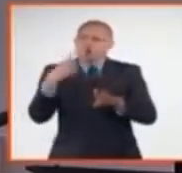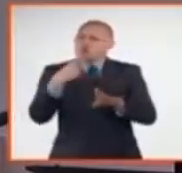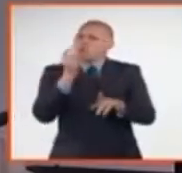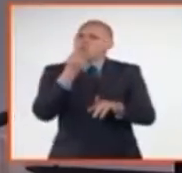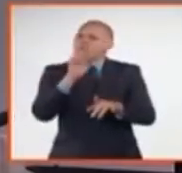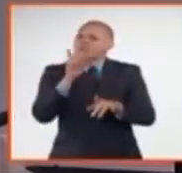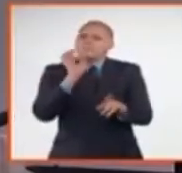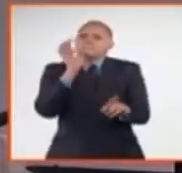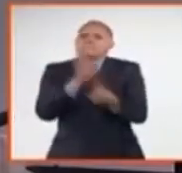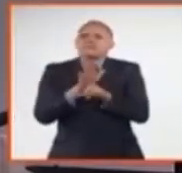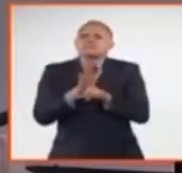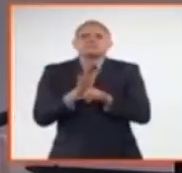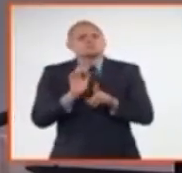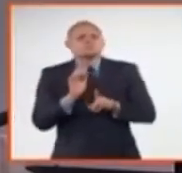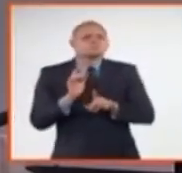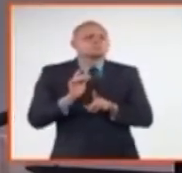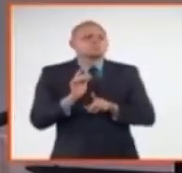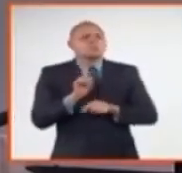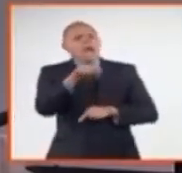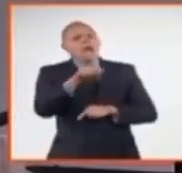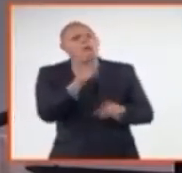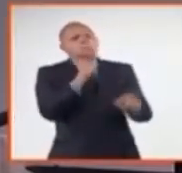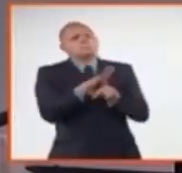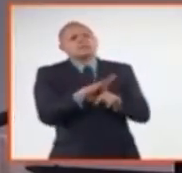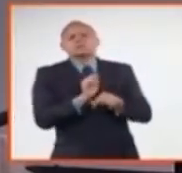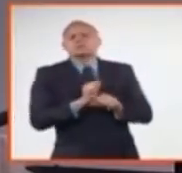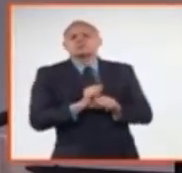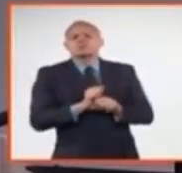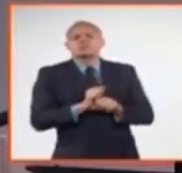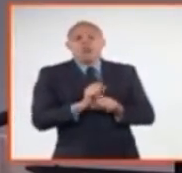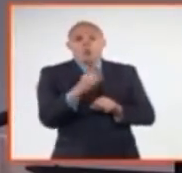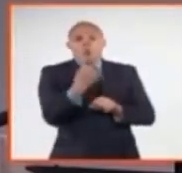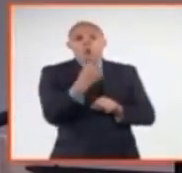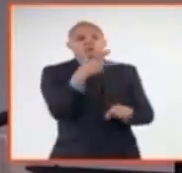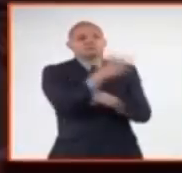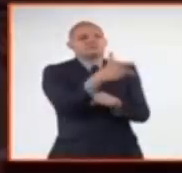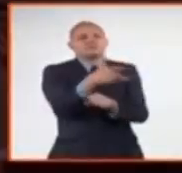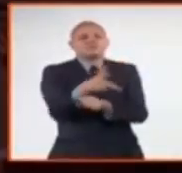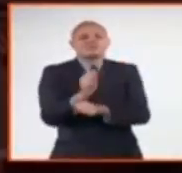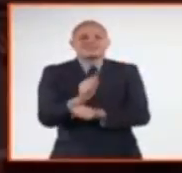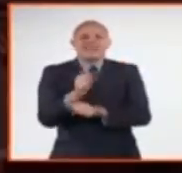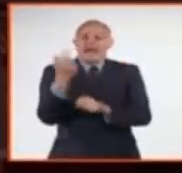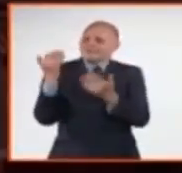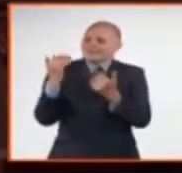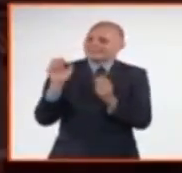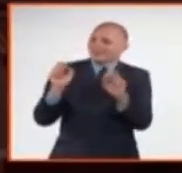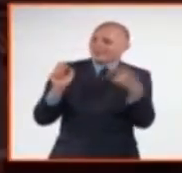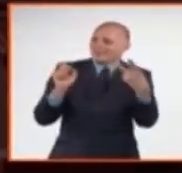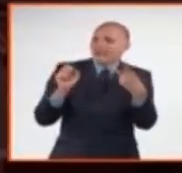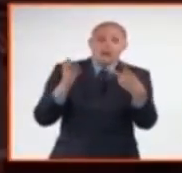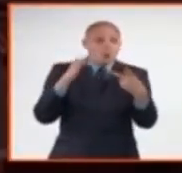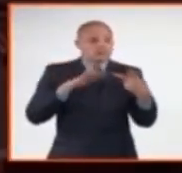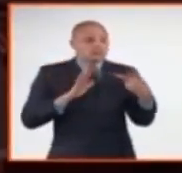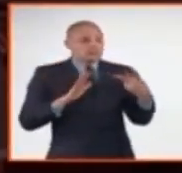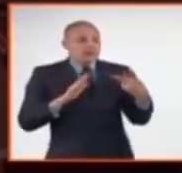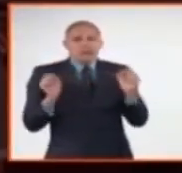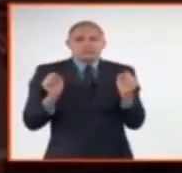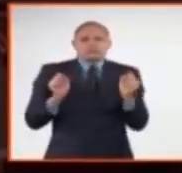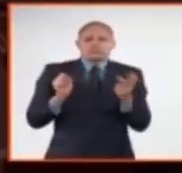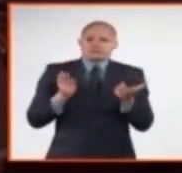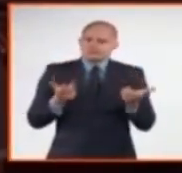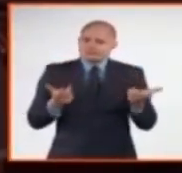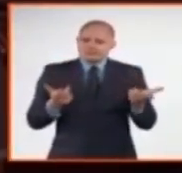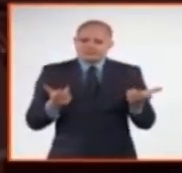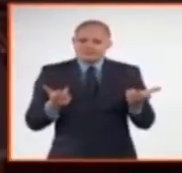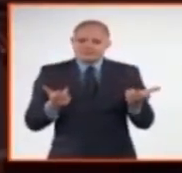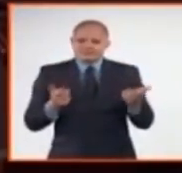no es la estrategia que hemos tenido de cómo ir vacunando con las vacunas cubanas y todo el país hace pocos días